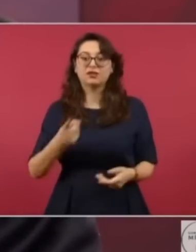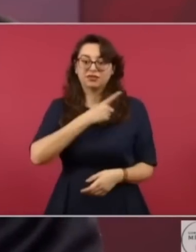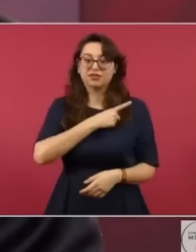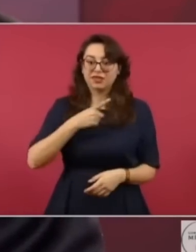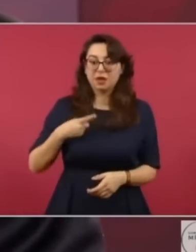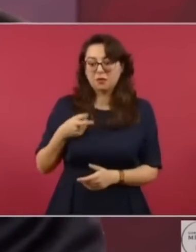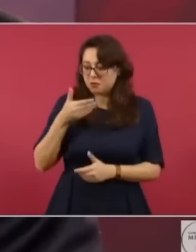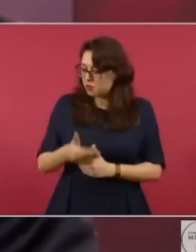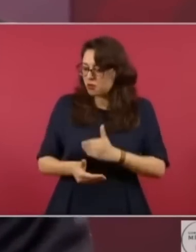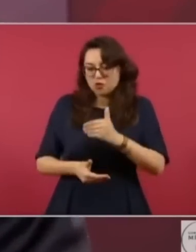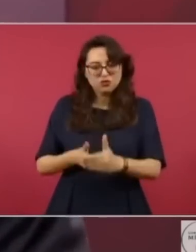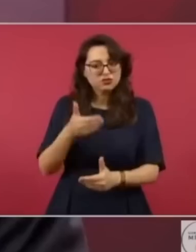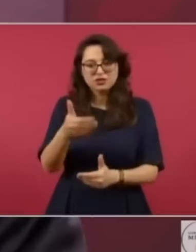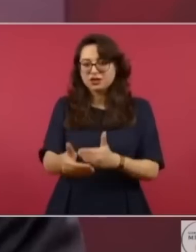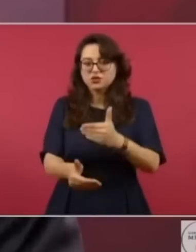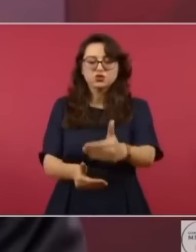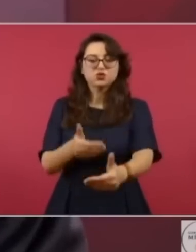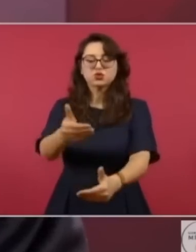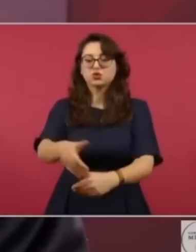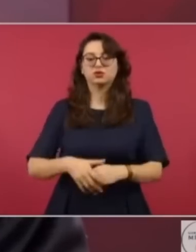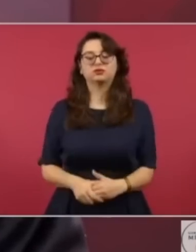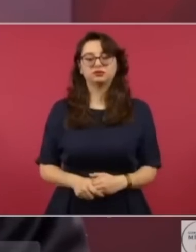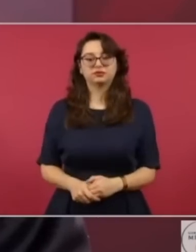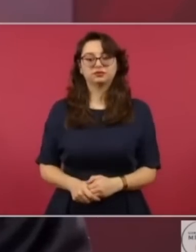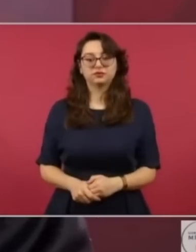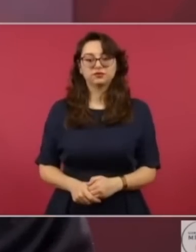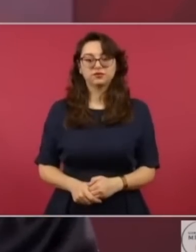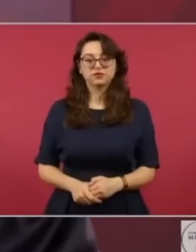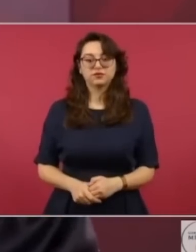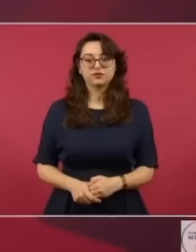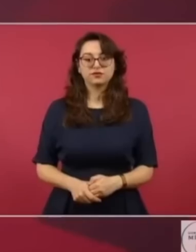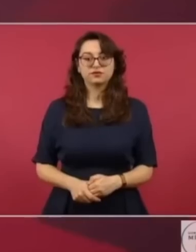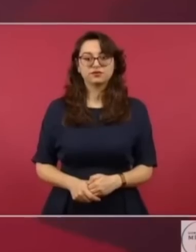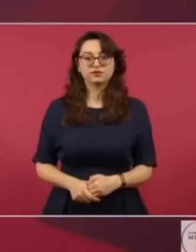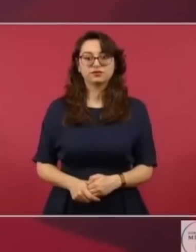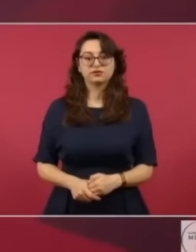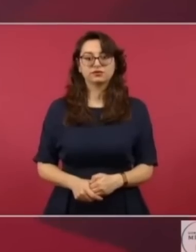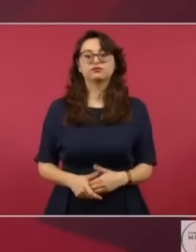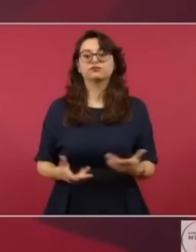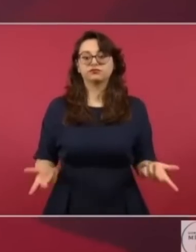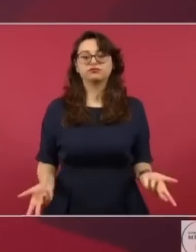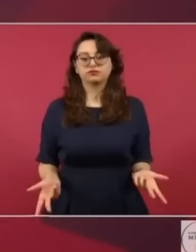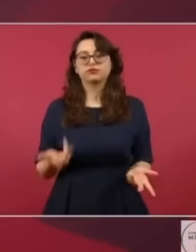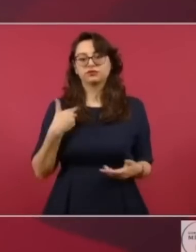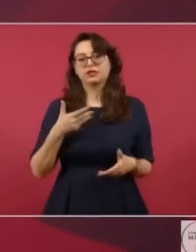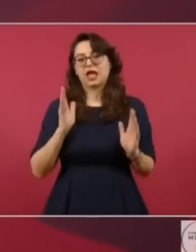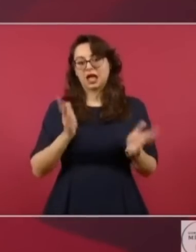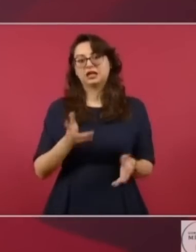lo planteo esto porque estoy viendo lo de las redes sociales